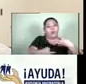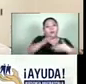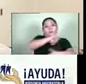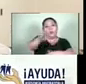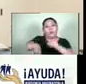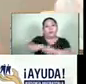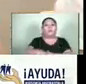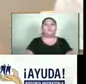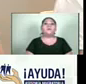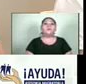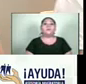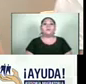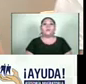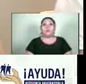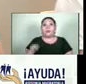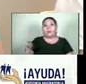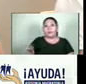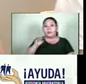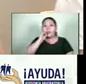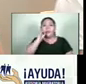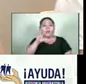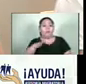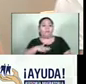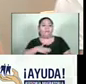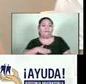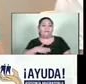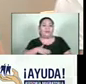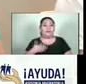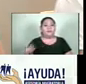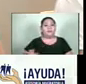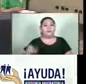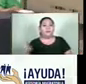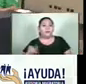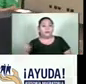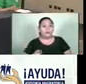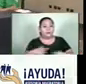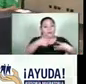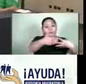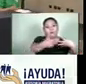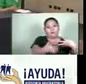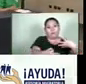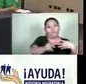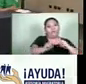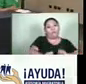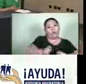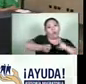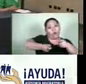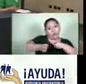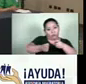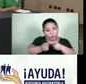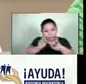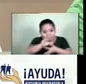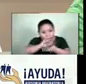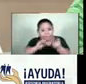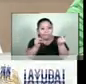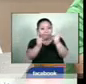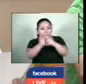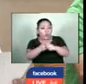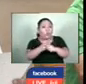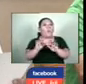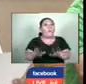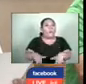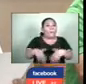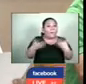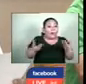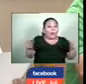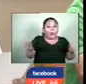región centroamericana. Señalaron que existe la necesidad de disponer de leyes para regular los riesgos del cambio climático, que afecta con el